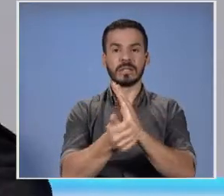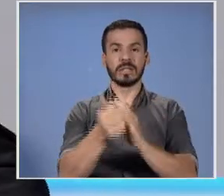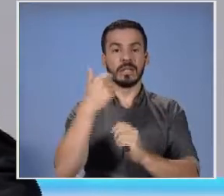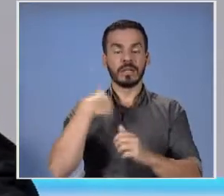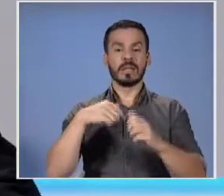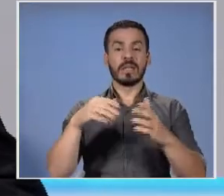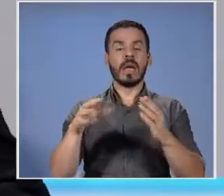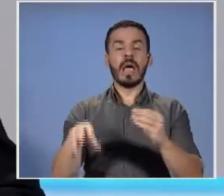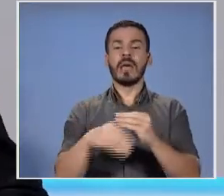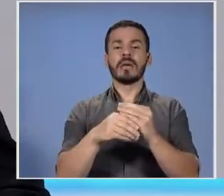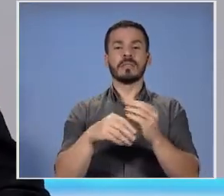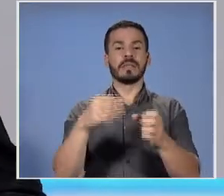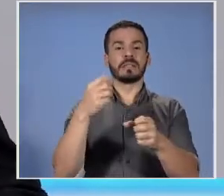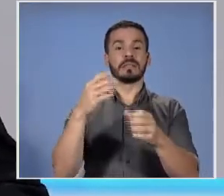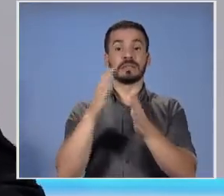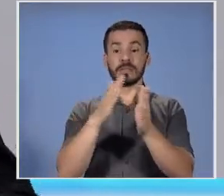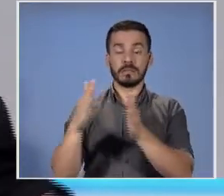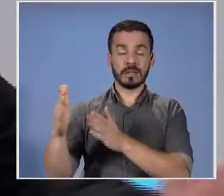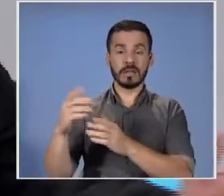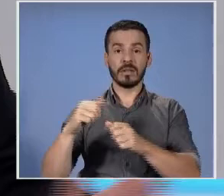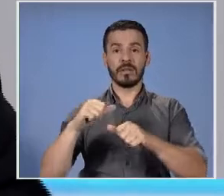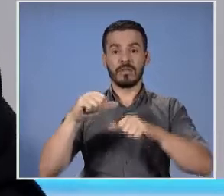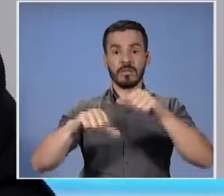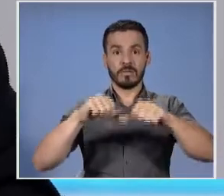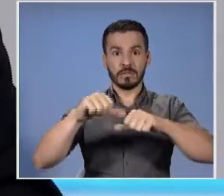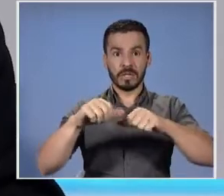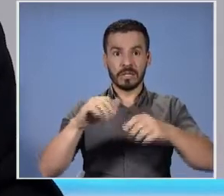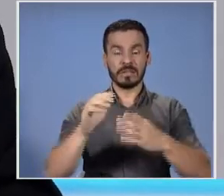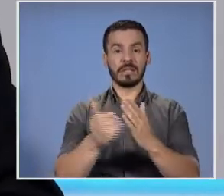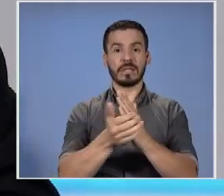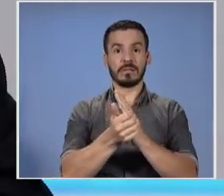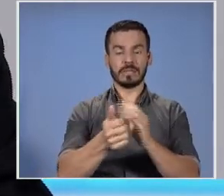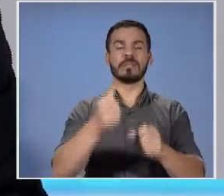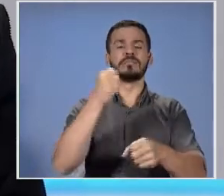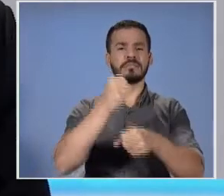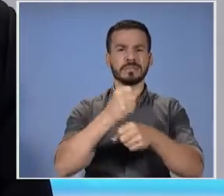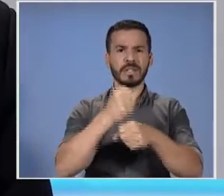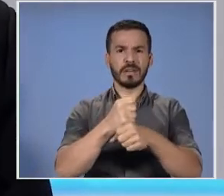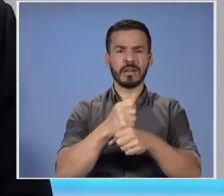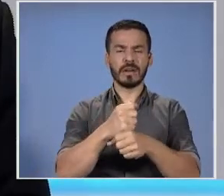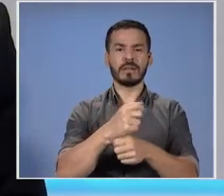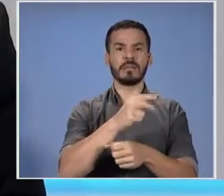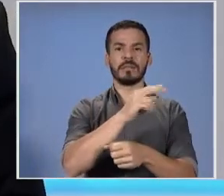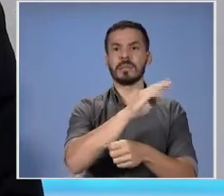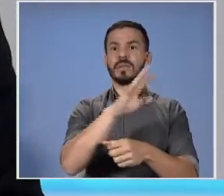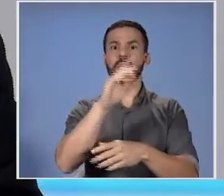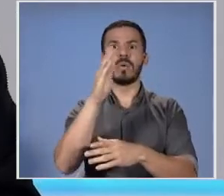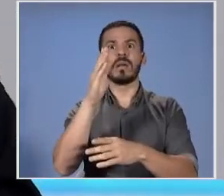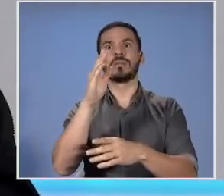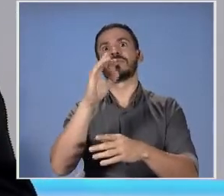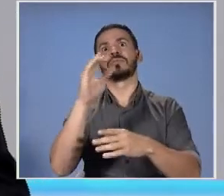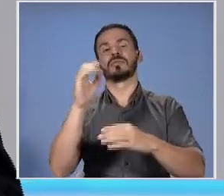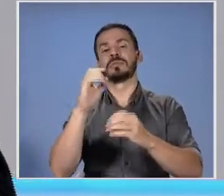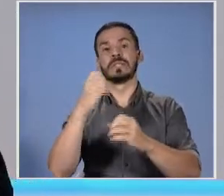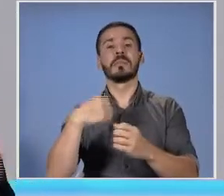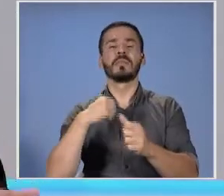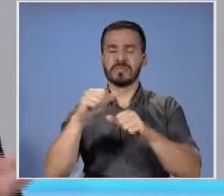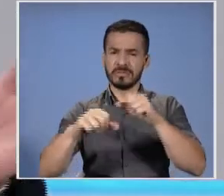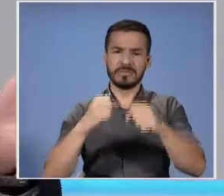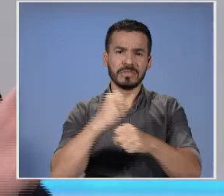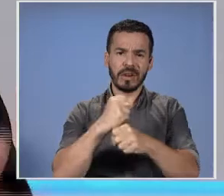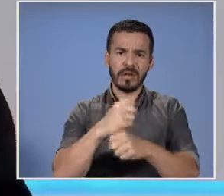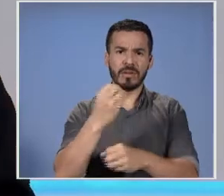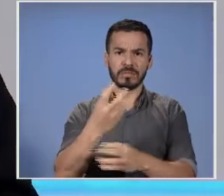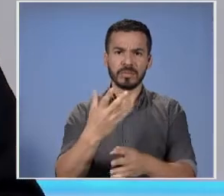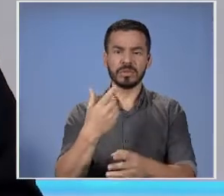planear y fortalecer esas capacidades, por supuesto trabajar, no vamos a ir 24/7, pero lo más posible, y